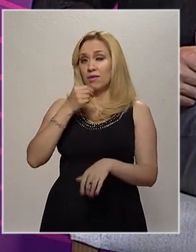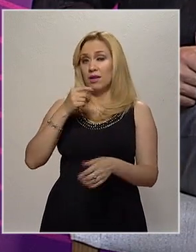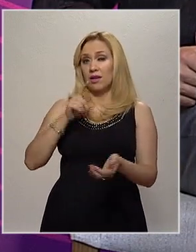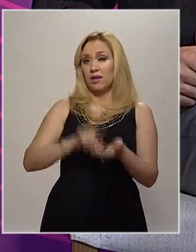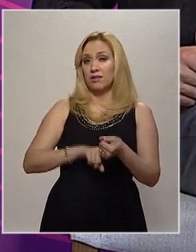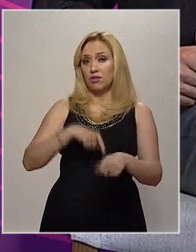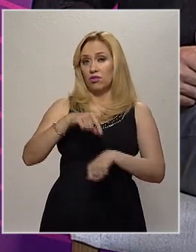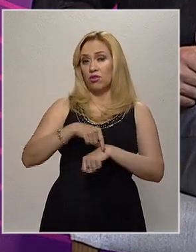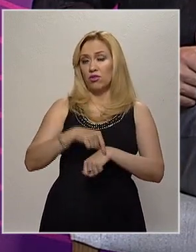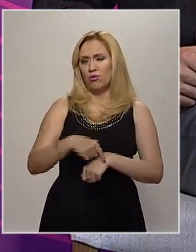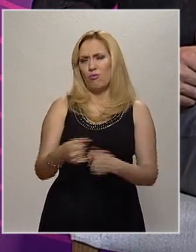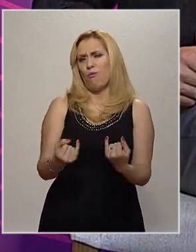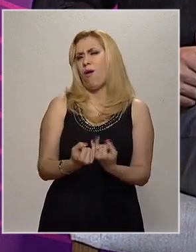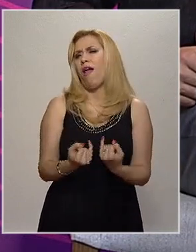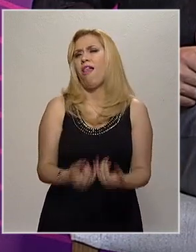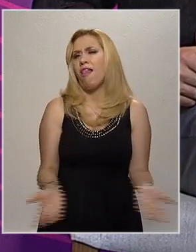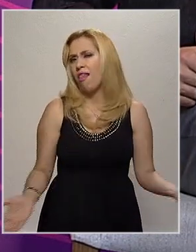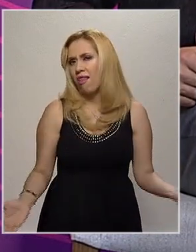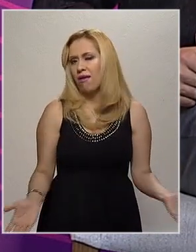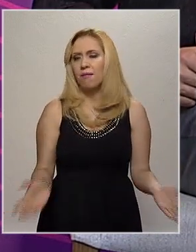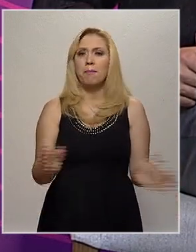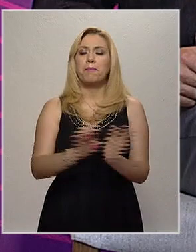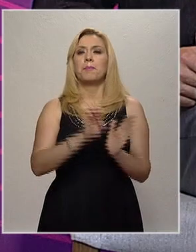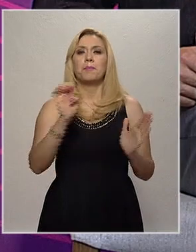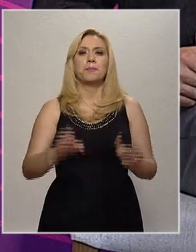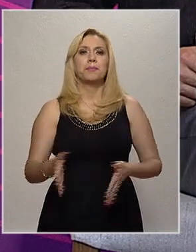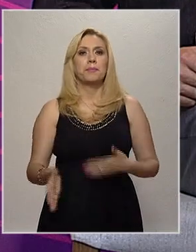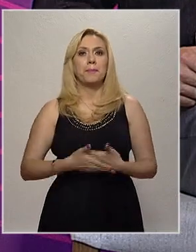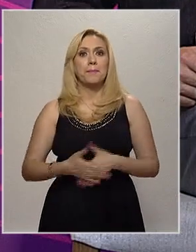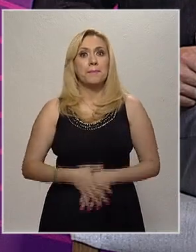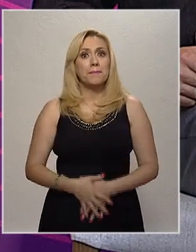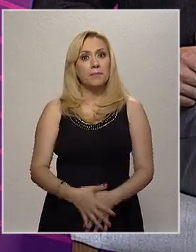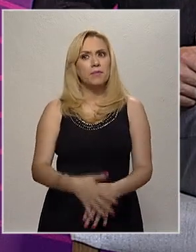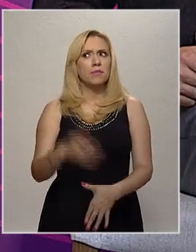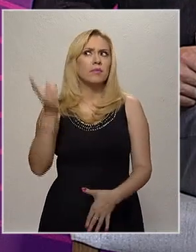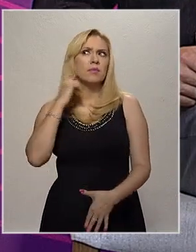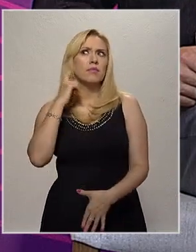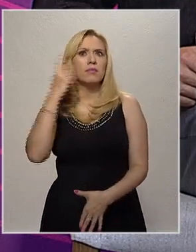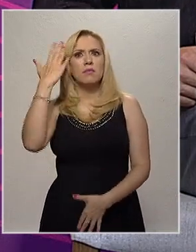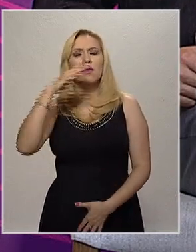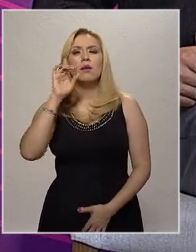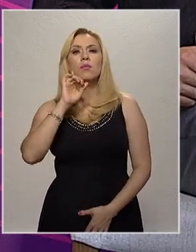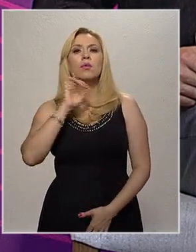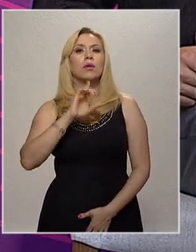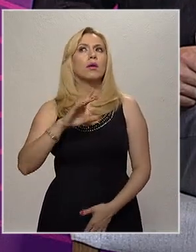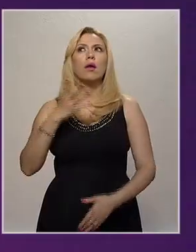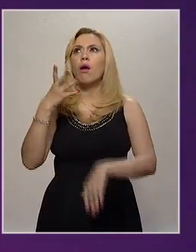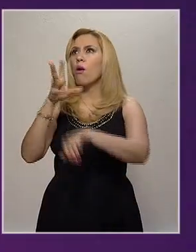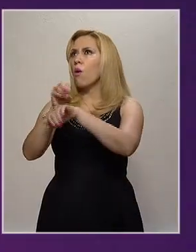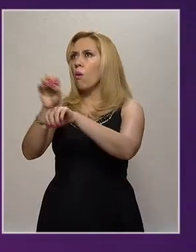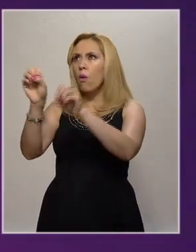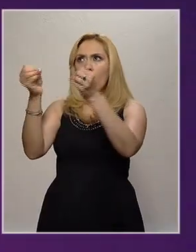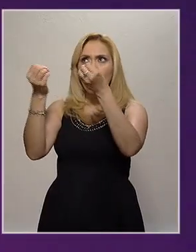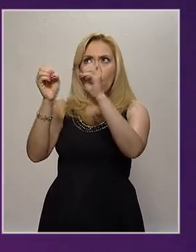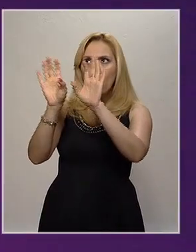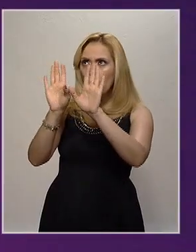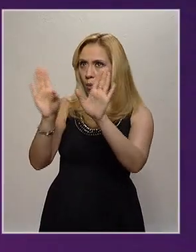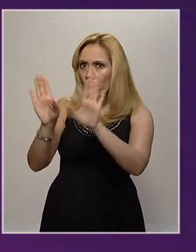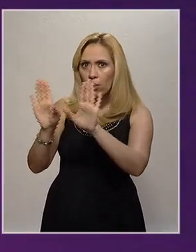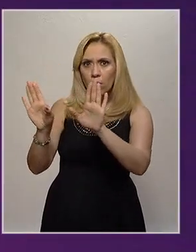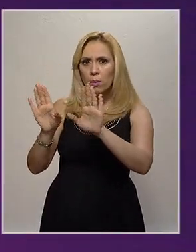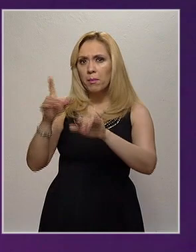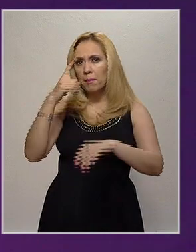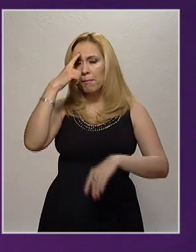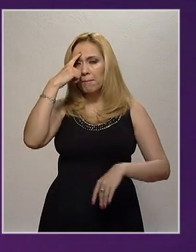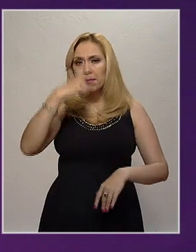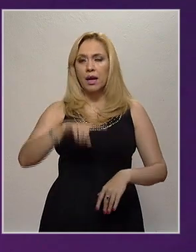Por ejemplo, en casos específicos de violencia obstétrica se sabe de casos donde la mujer no ha autorizado un método